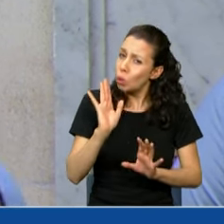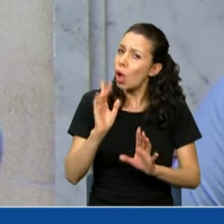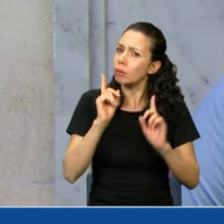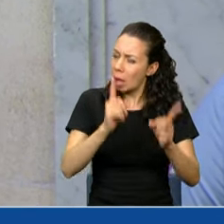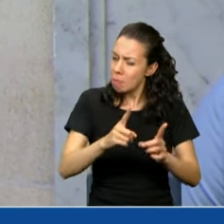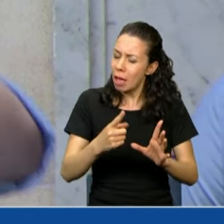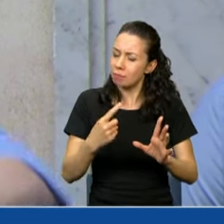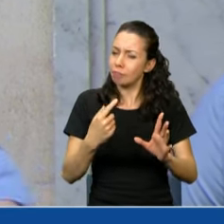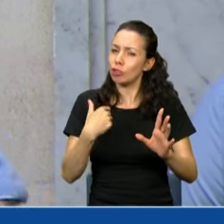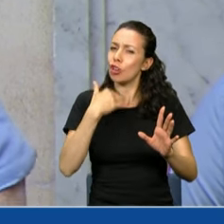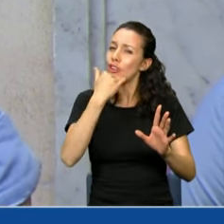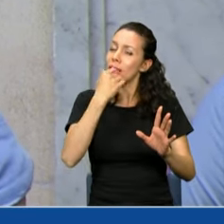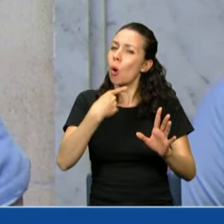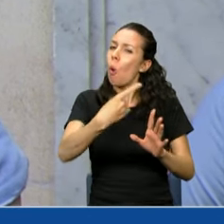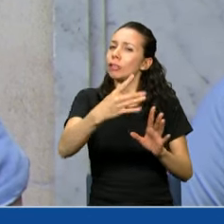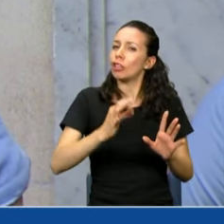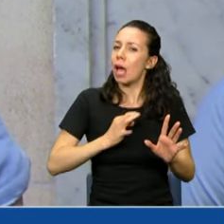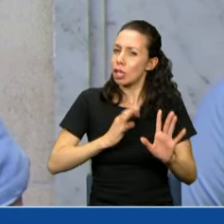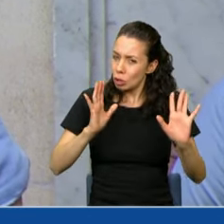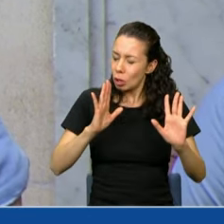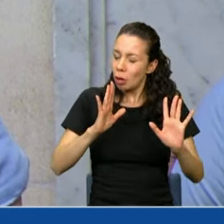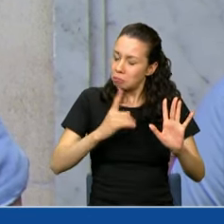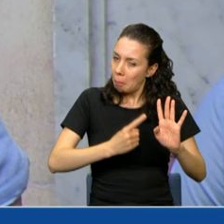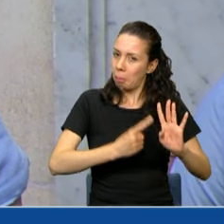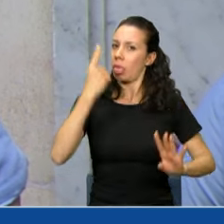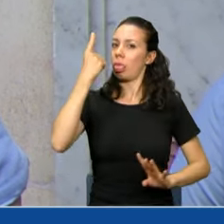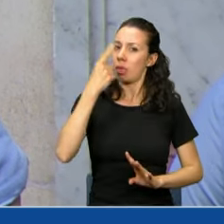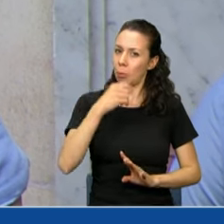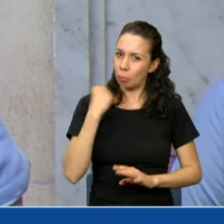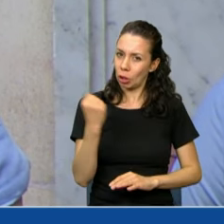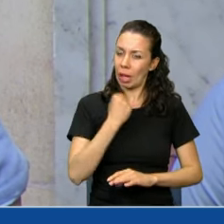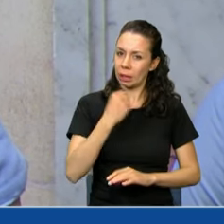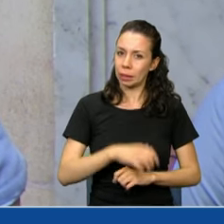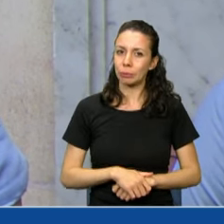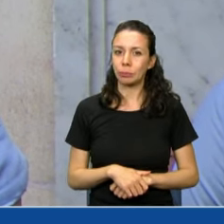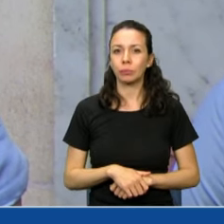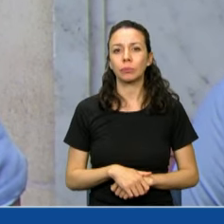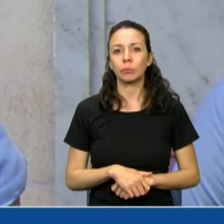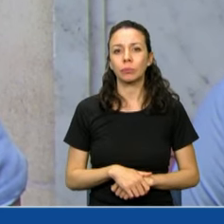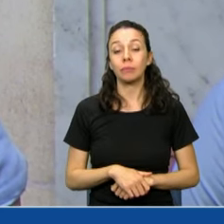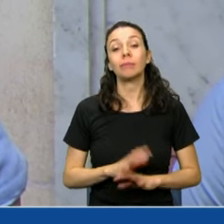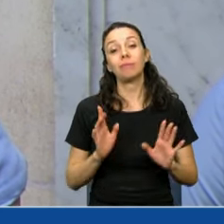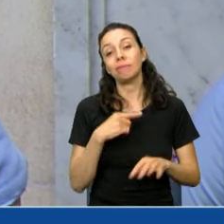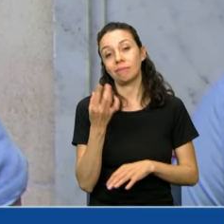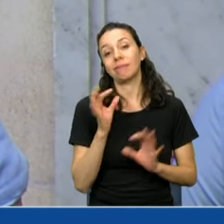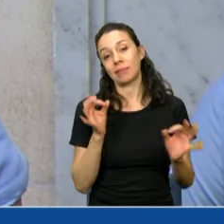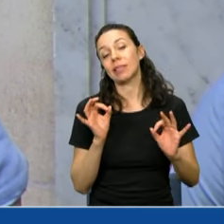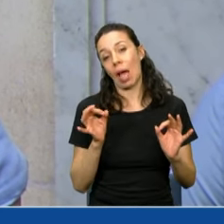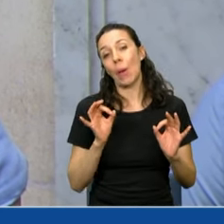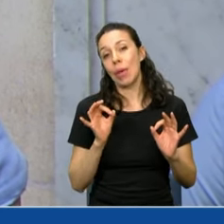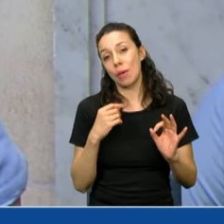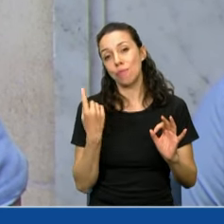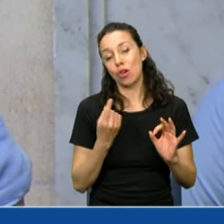decir cuántos años para adelante lo que sí está claro es que a lo